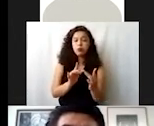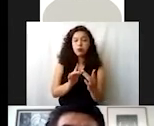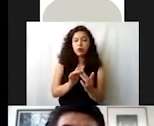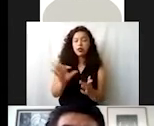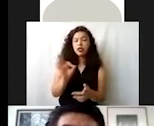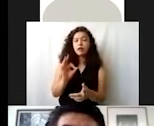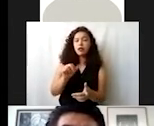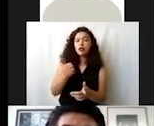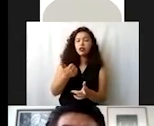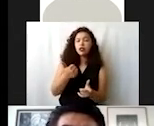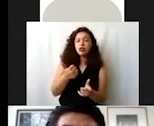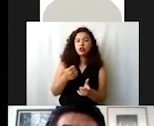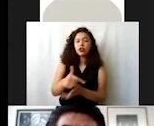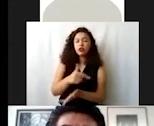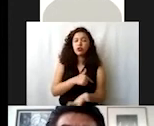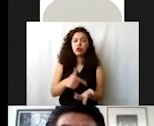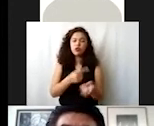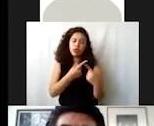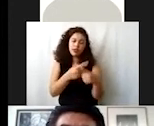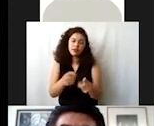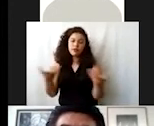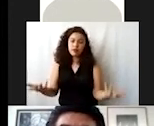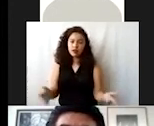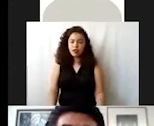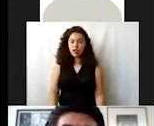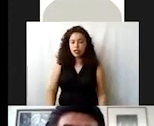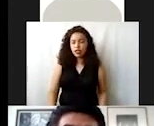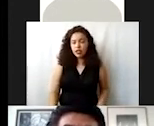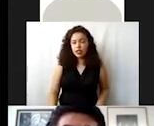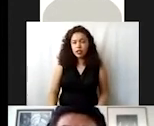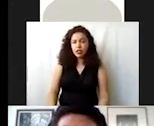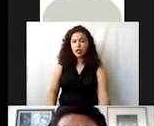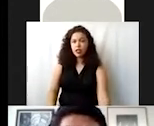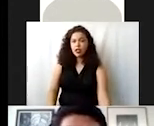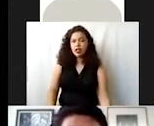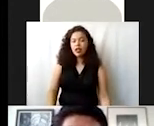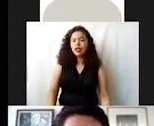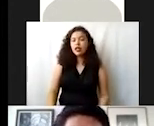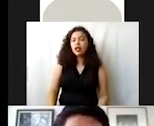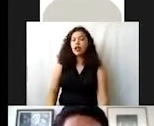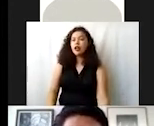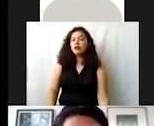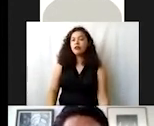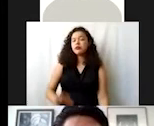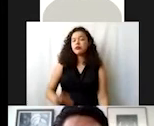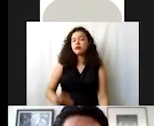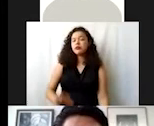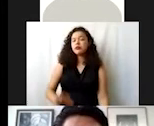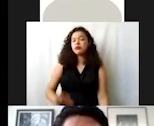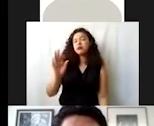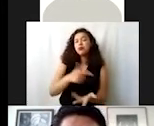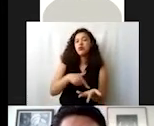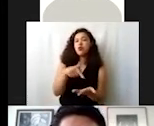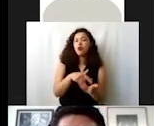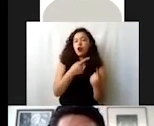encontraba en un domicilio diverso. Al momento, sino que se encontraba en un domicilio